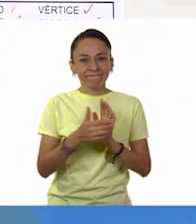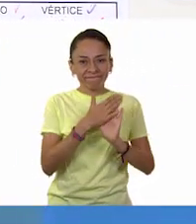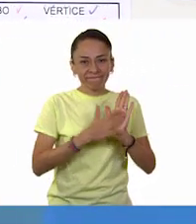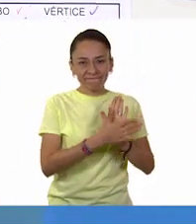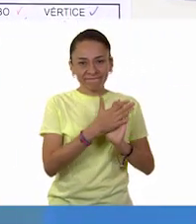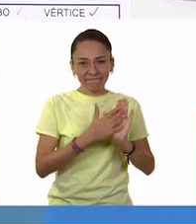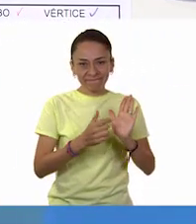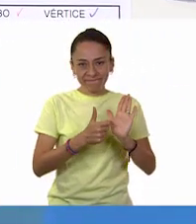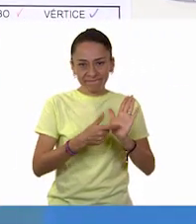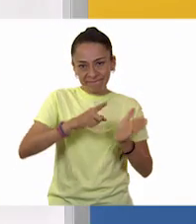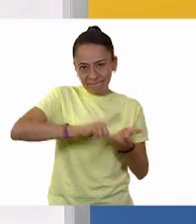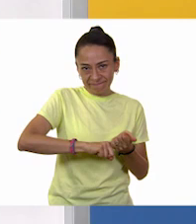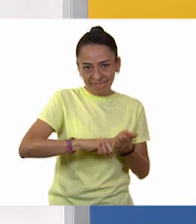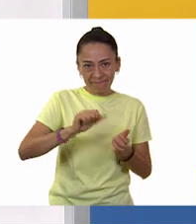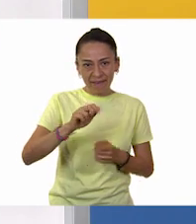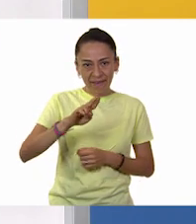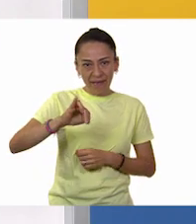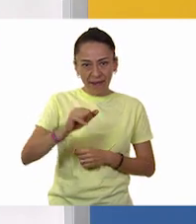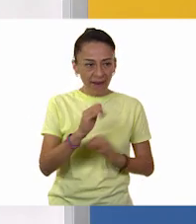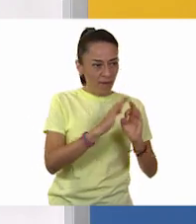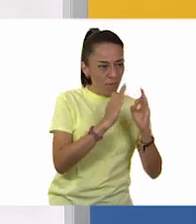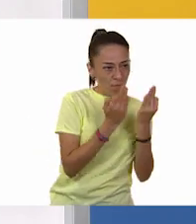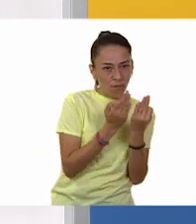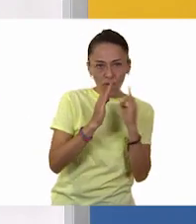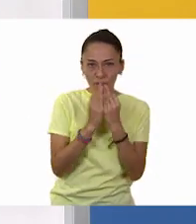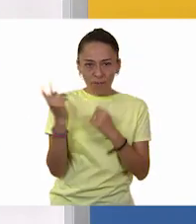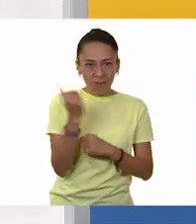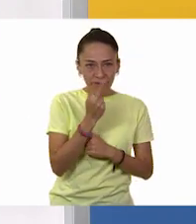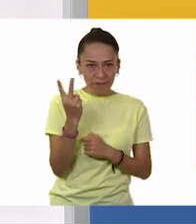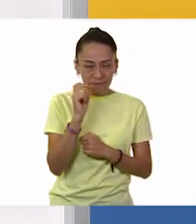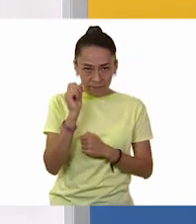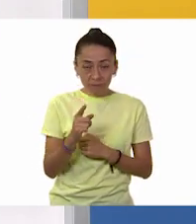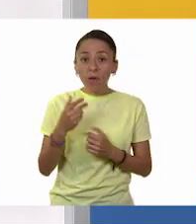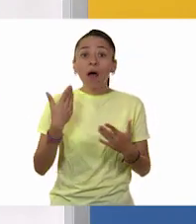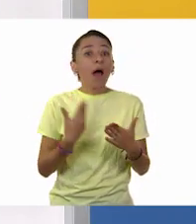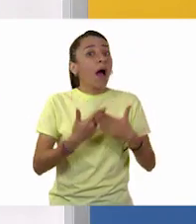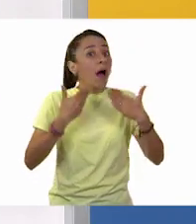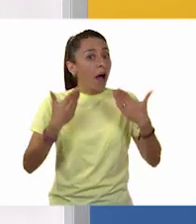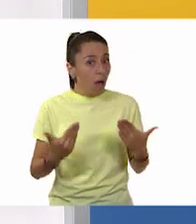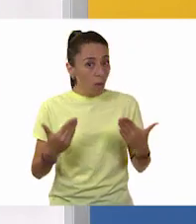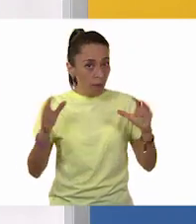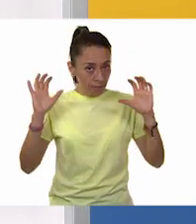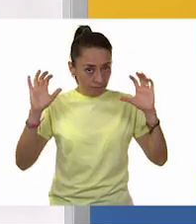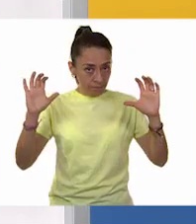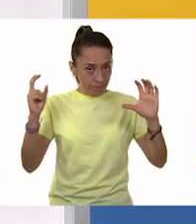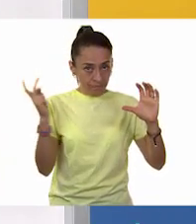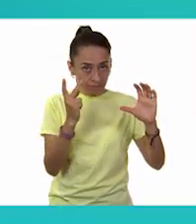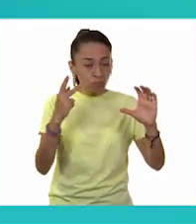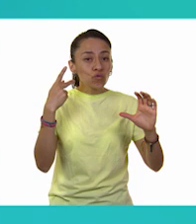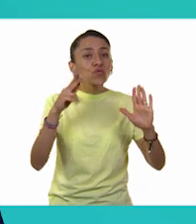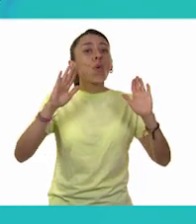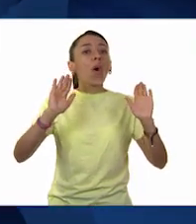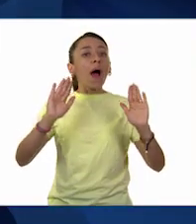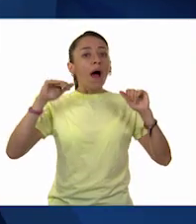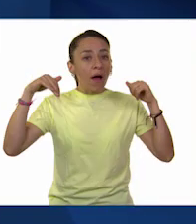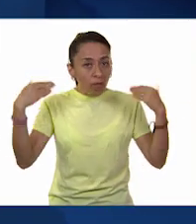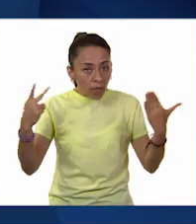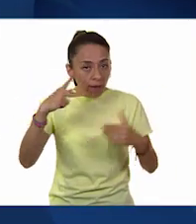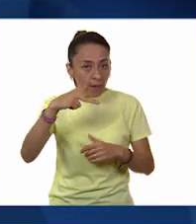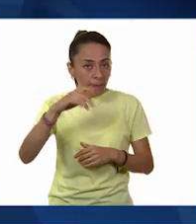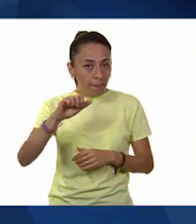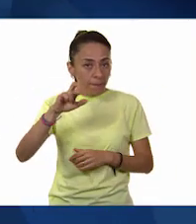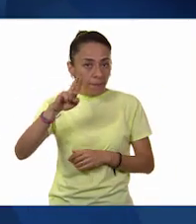Sí. Ahora calculemos el perímetro de las dos figuras. Comencemos con la figura 1.